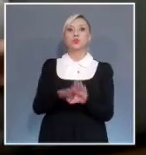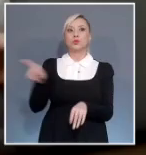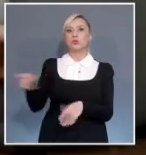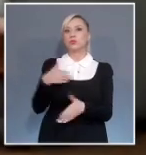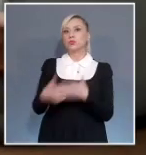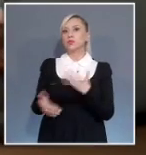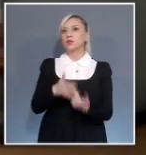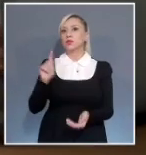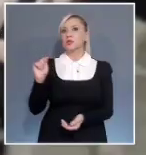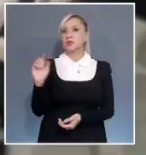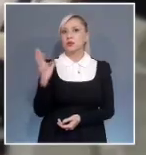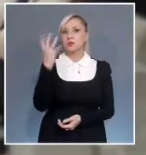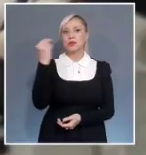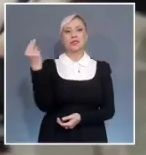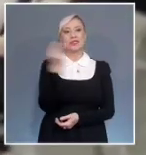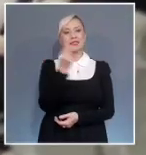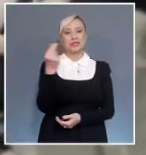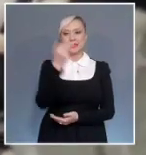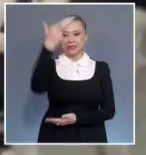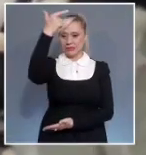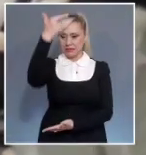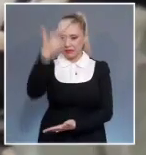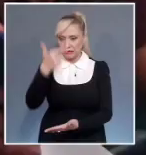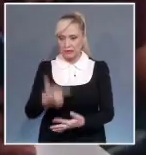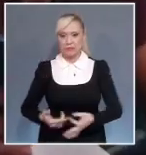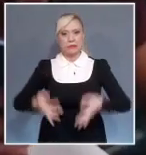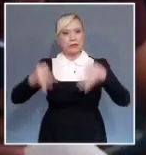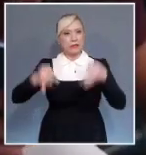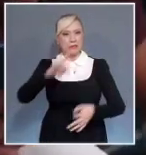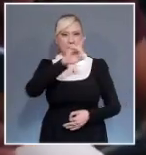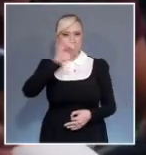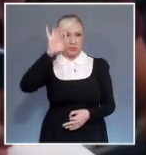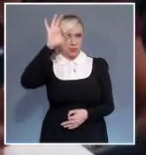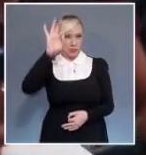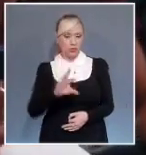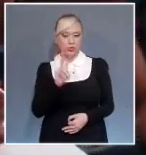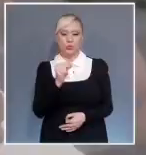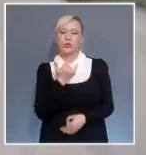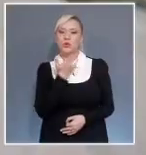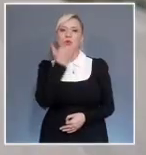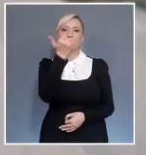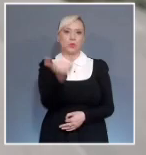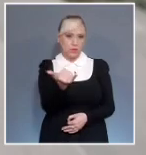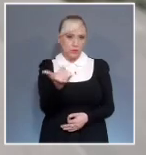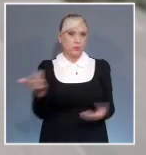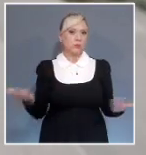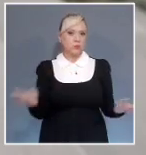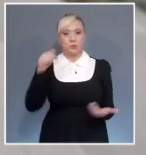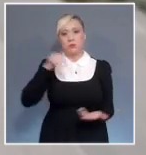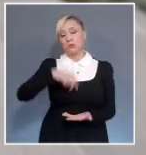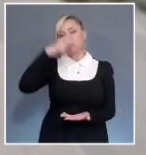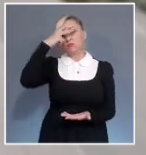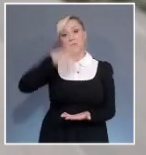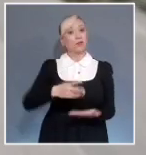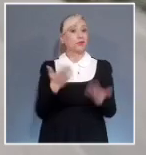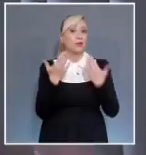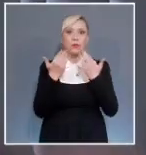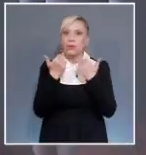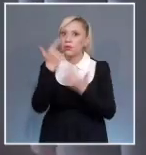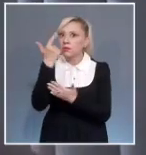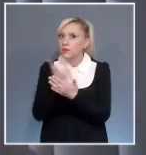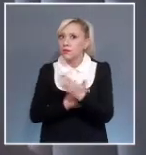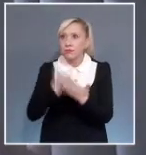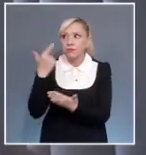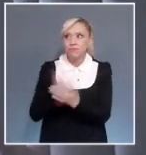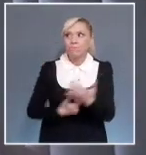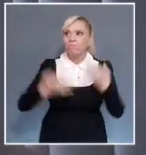contar con bases de datos confiables que limiten los sesgos humanos. En ese sentido, México carece de bases de datos sofisticadas. Si hay